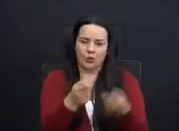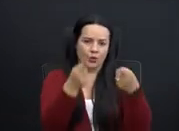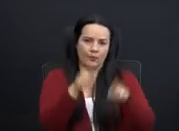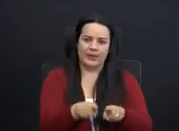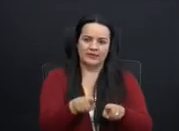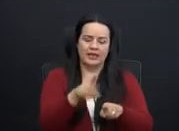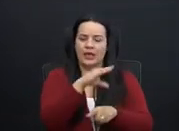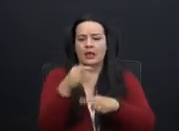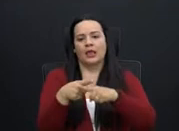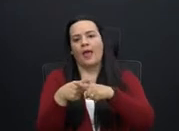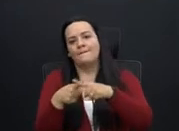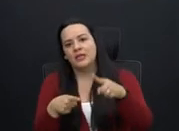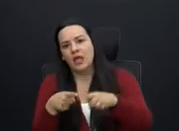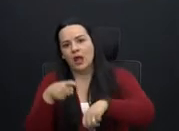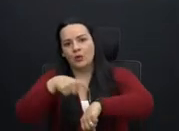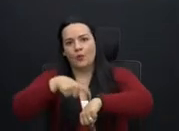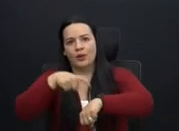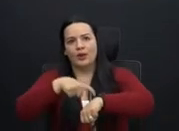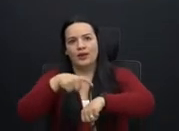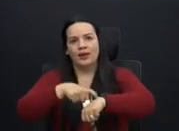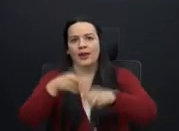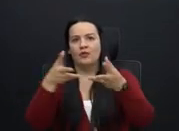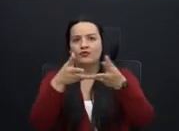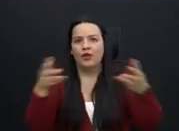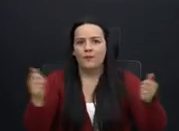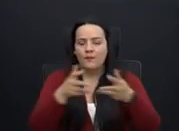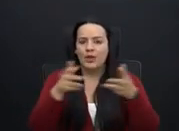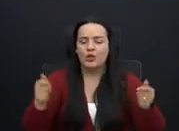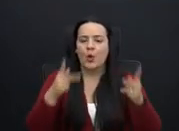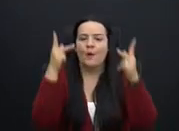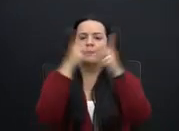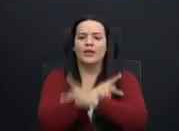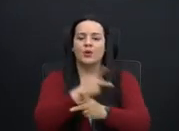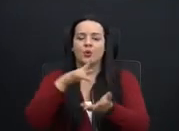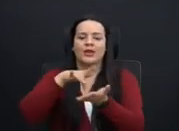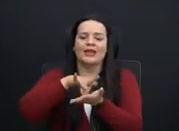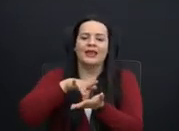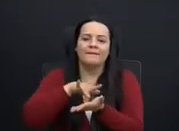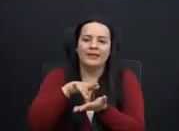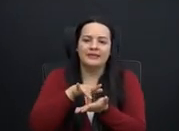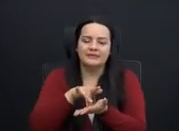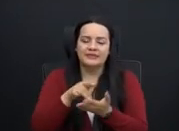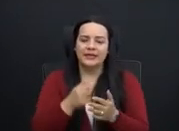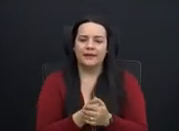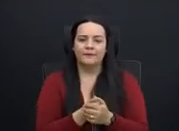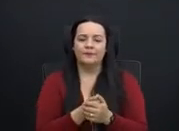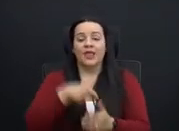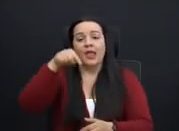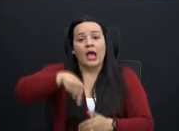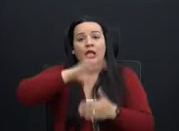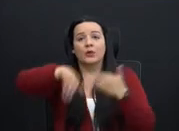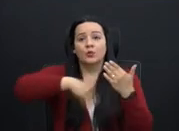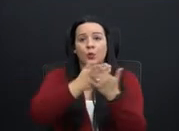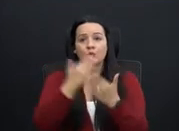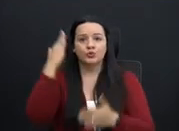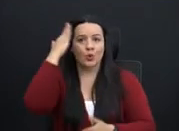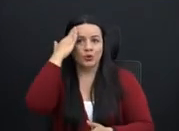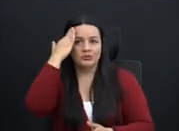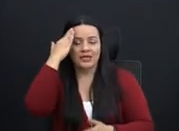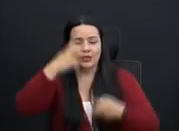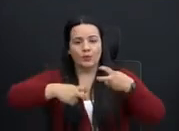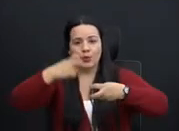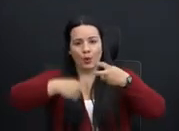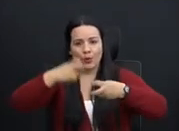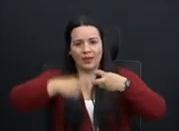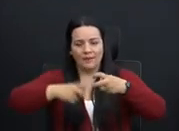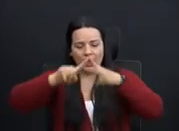en el mediano plazo el remedio sea peor que la medicina. Aquí todos somos conscientes de que el problema